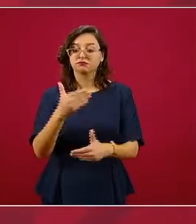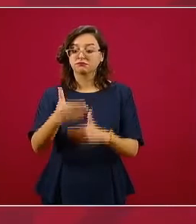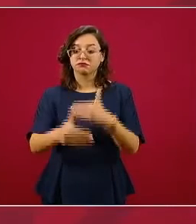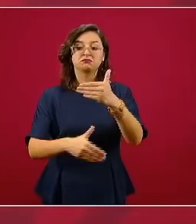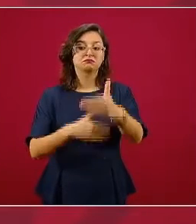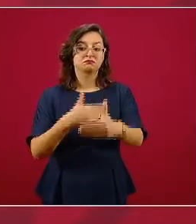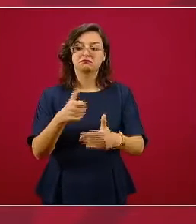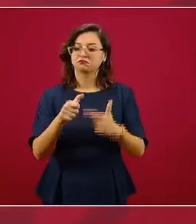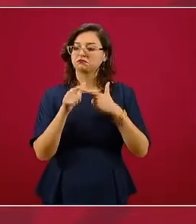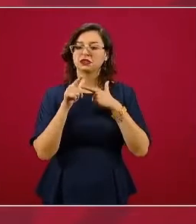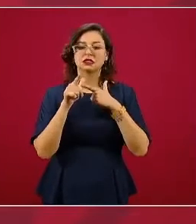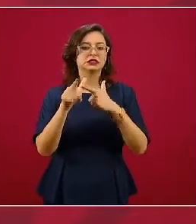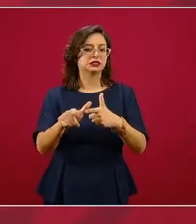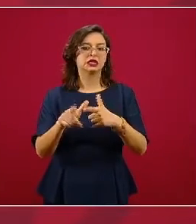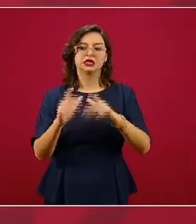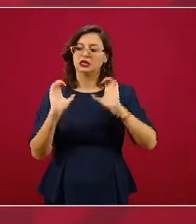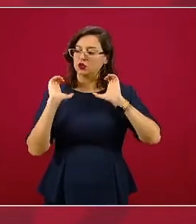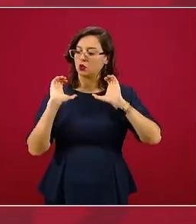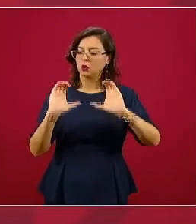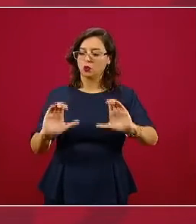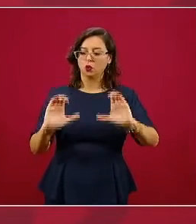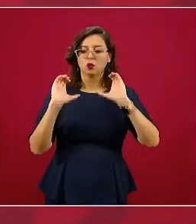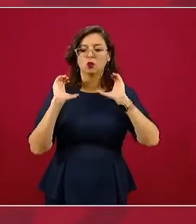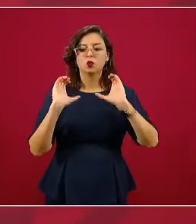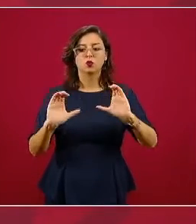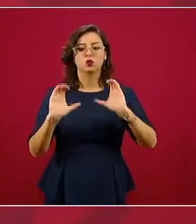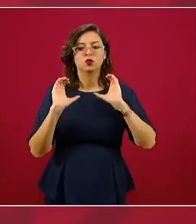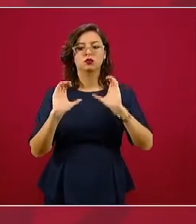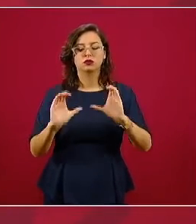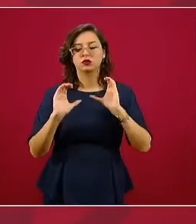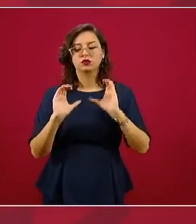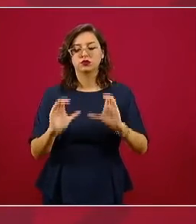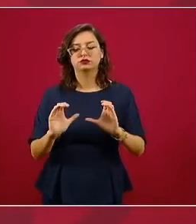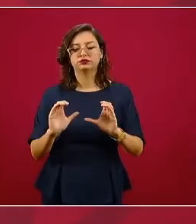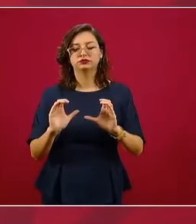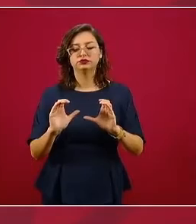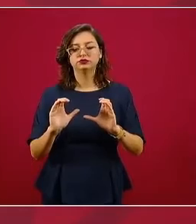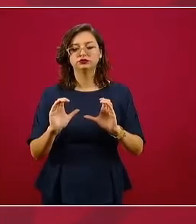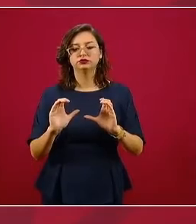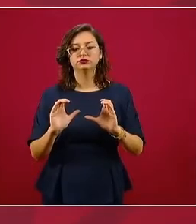tenemos que continuar con nuestras medidas de